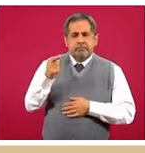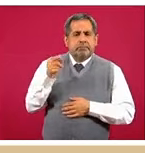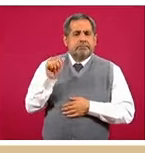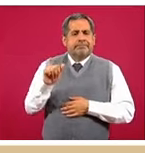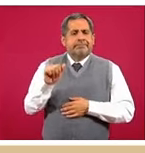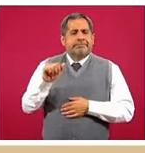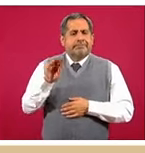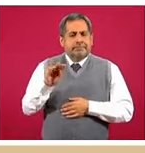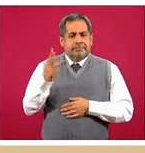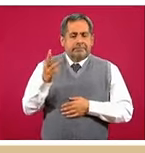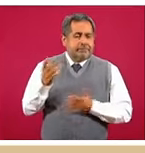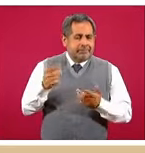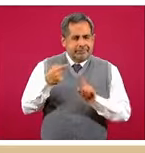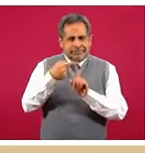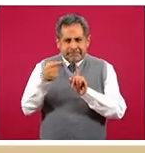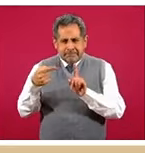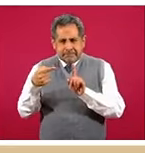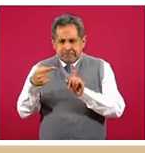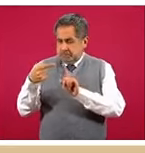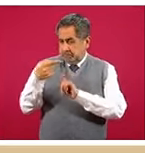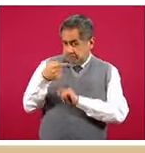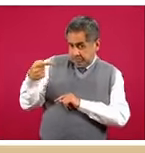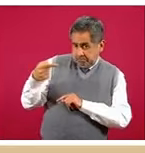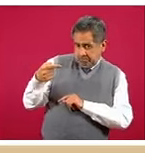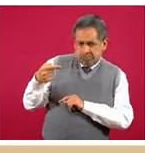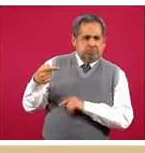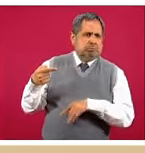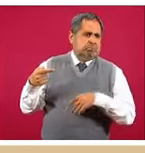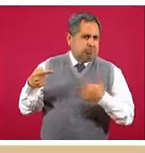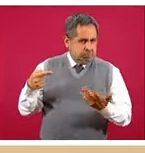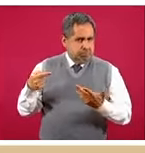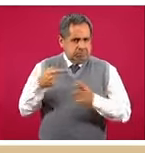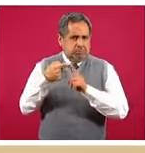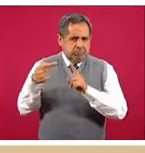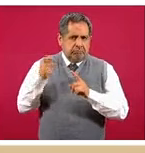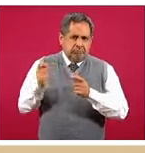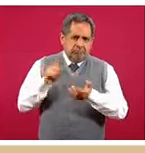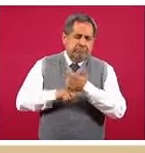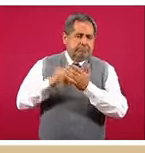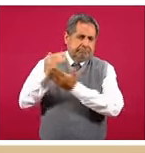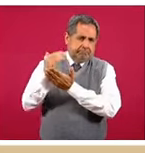0.1693, el menos como que nos dice algo, ¿no? O sea, que como que va para abajo.